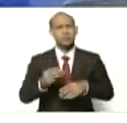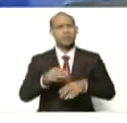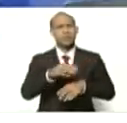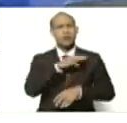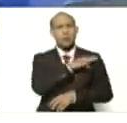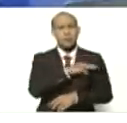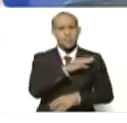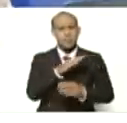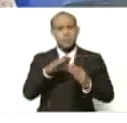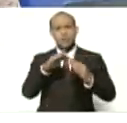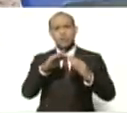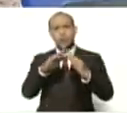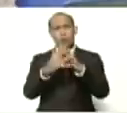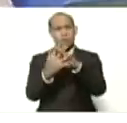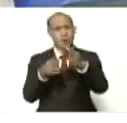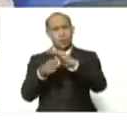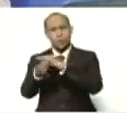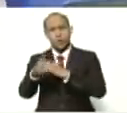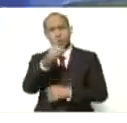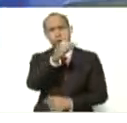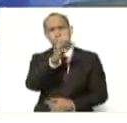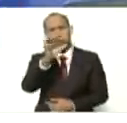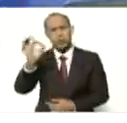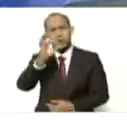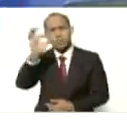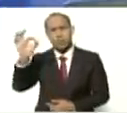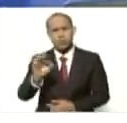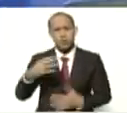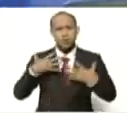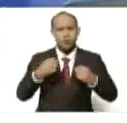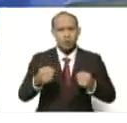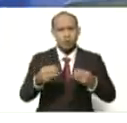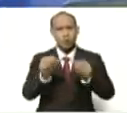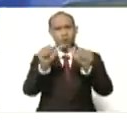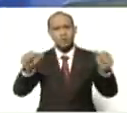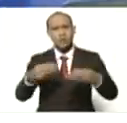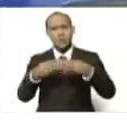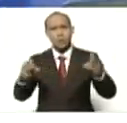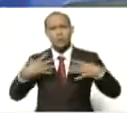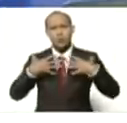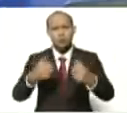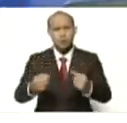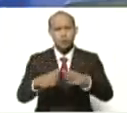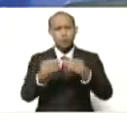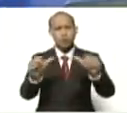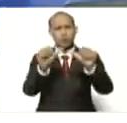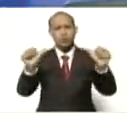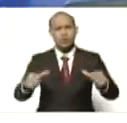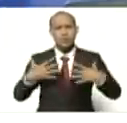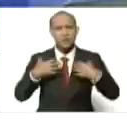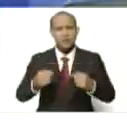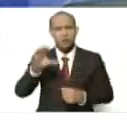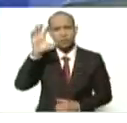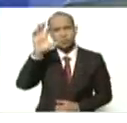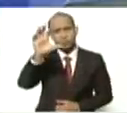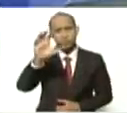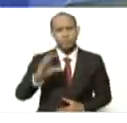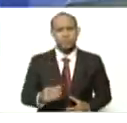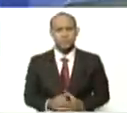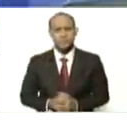100% salud del sistema público de salud y de todo el sistema de salud del país